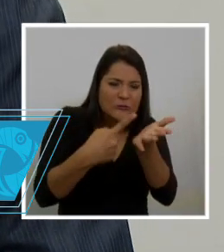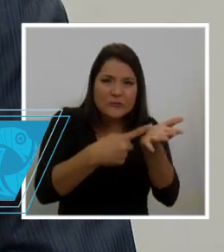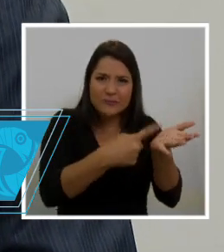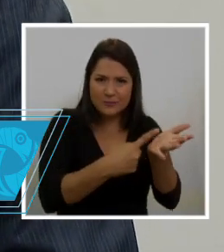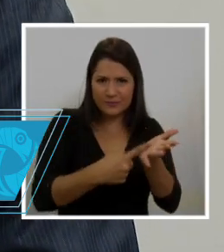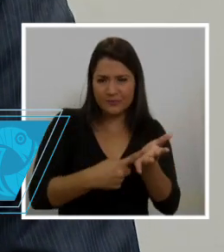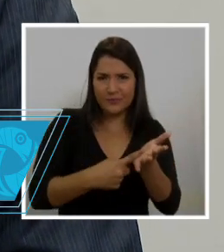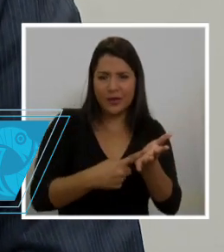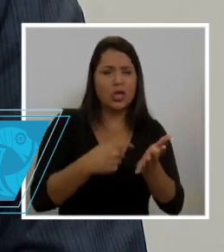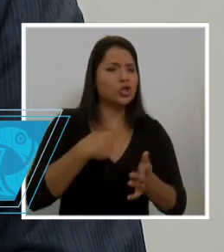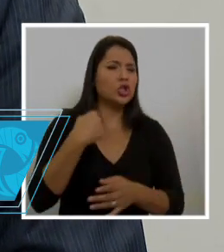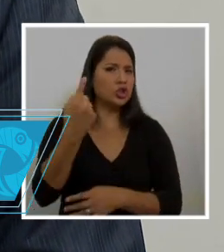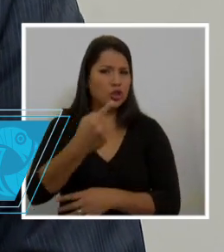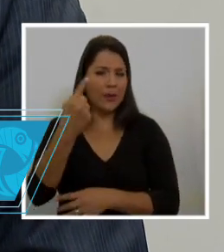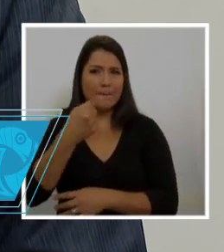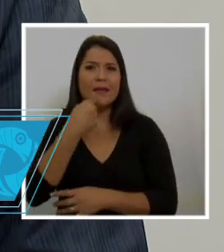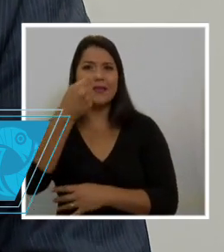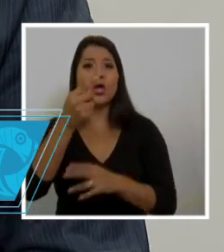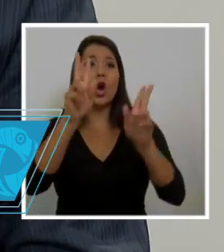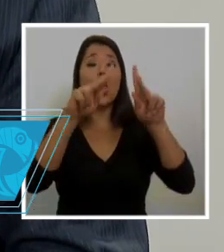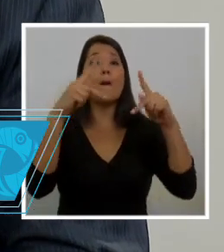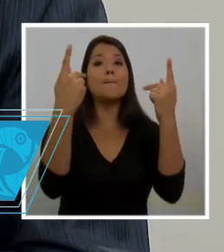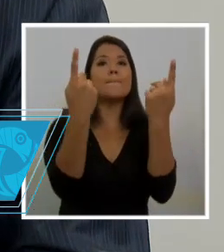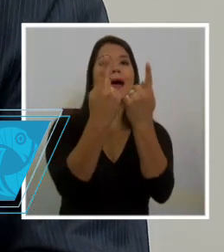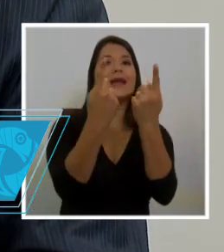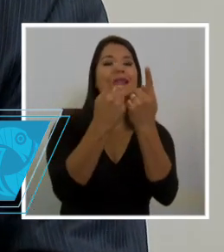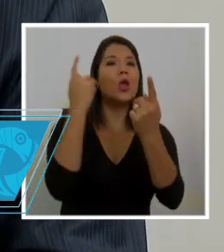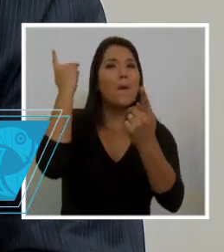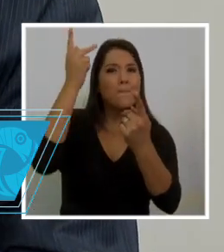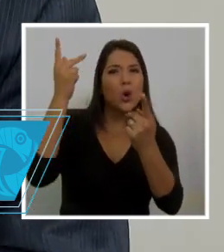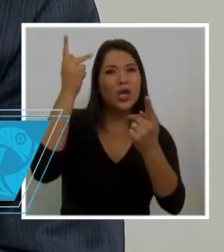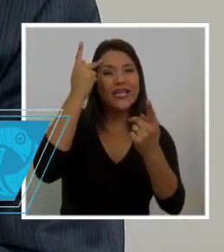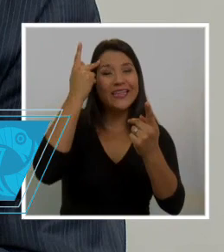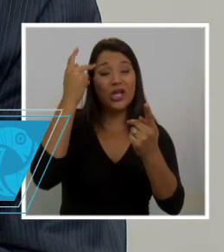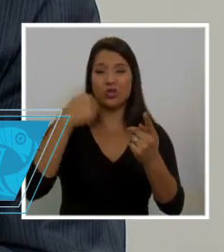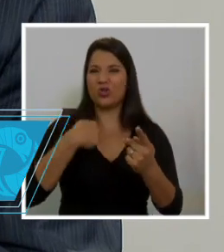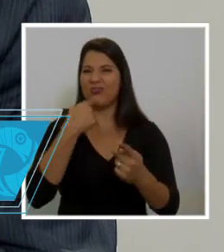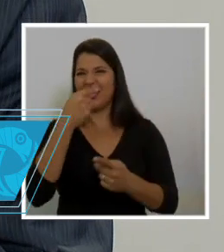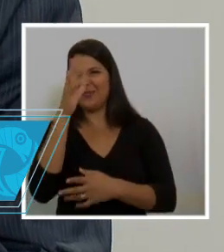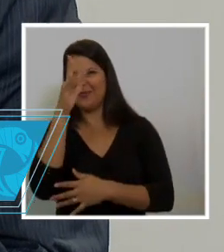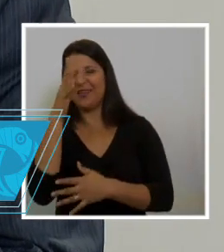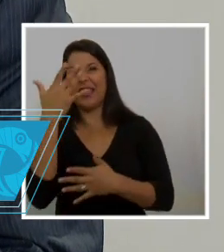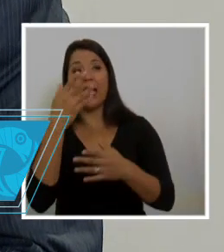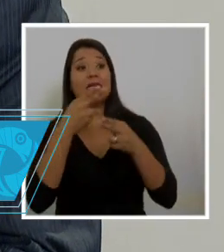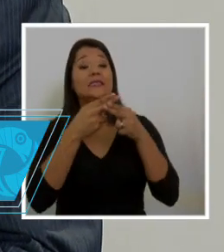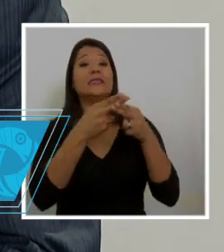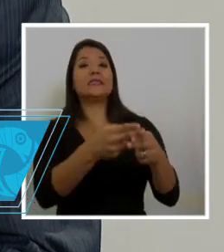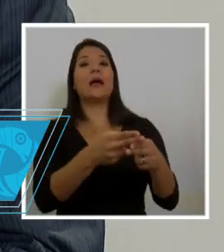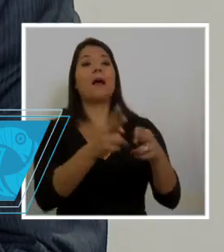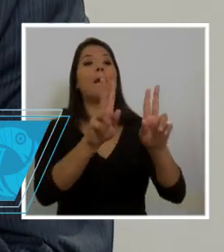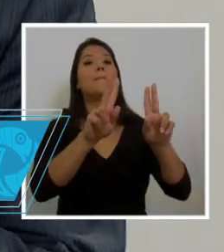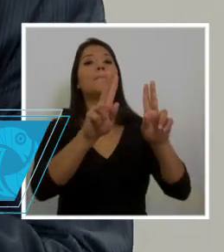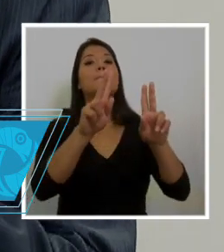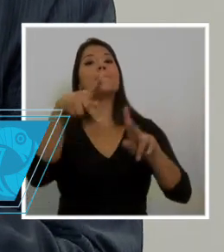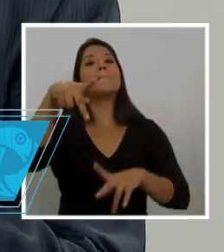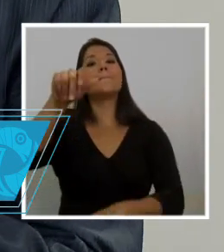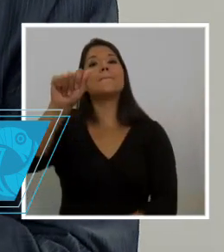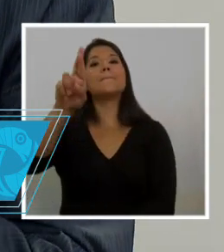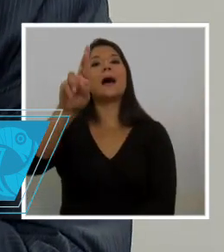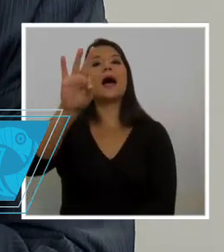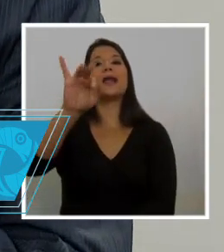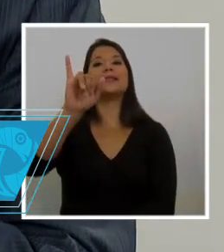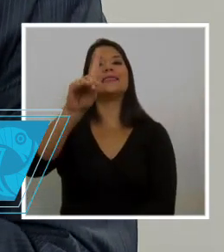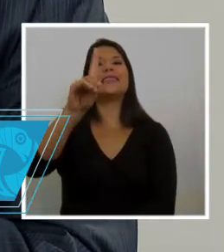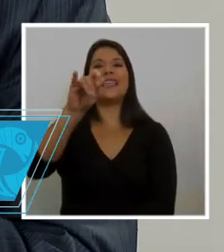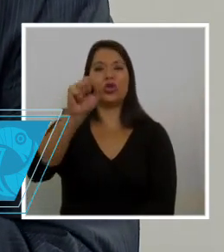los partidos políticos se llaman partidos porque a lo interno están partidos, si no todos se llamarían unidos políticos. Ay, no, son